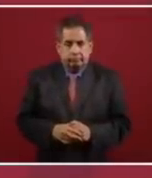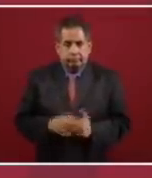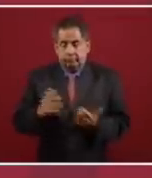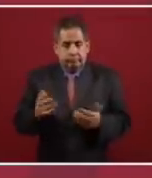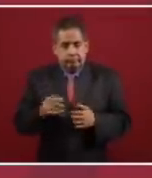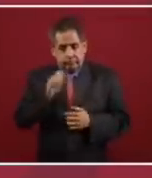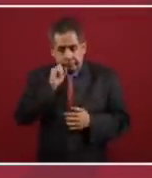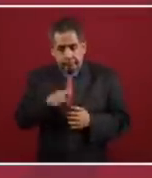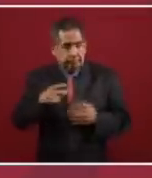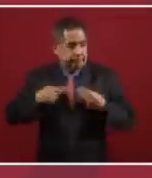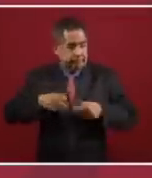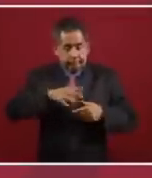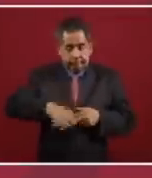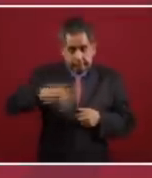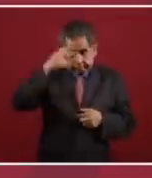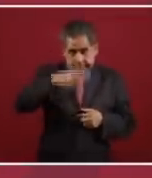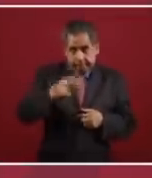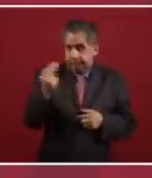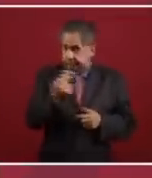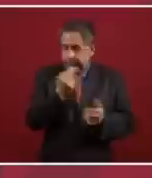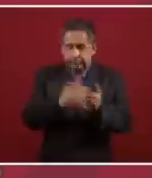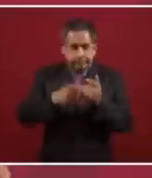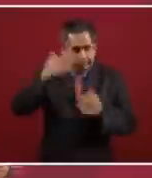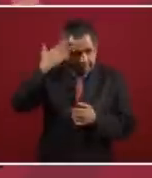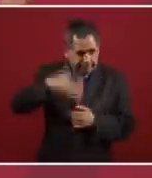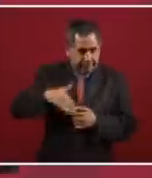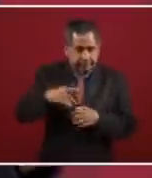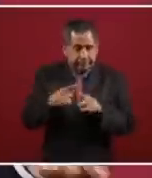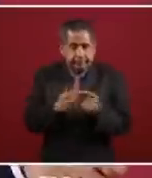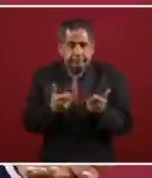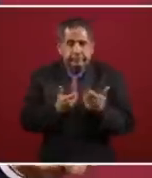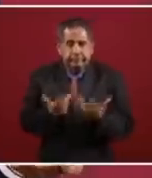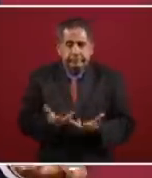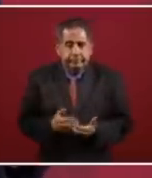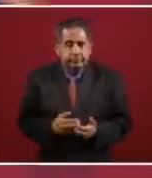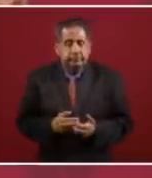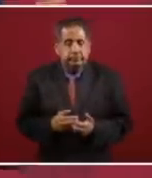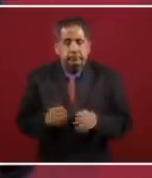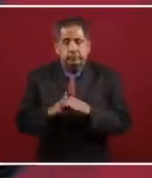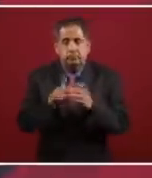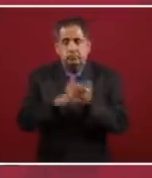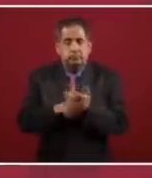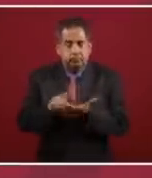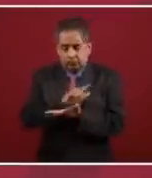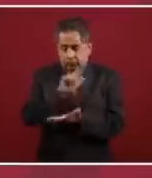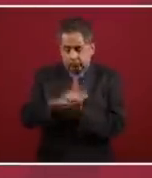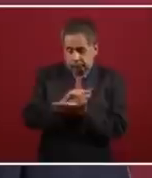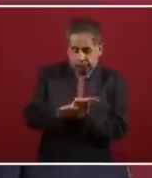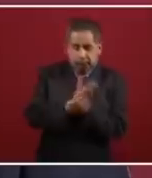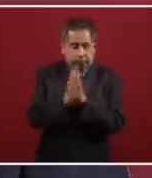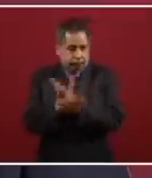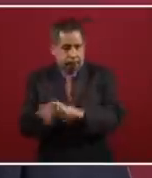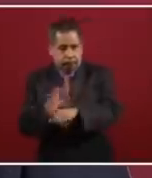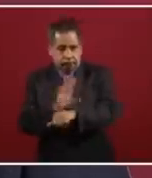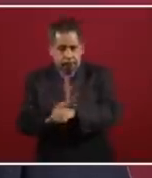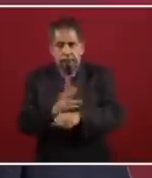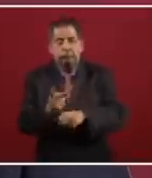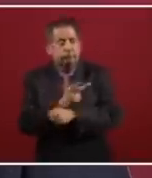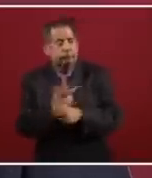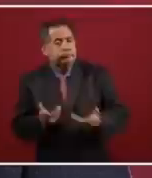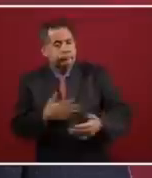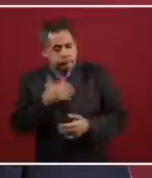Porque también el pueblo de México requiere saber qué hicieron con lo de la reforma energética.